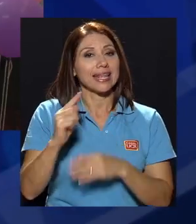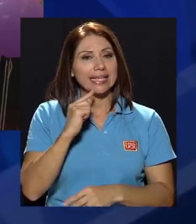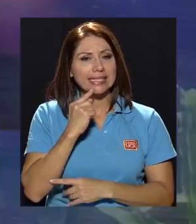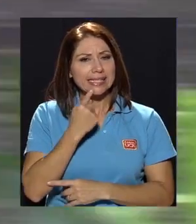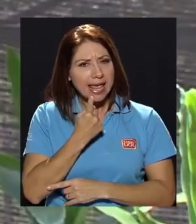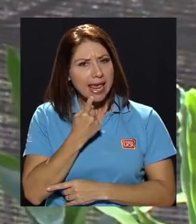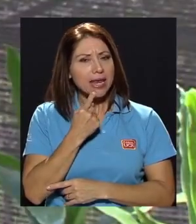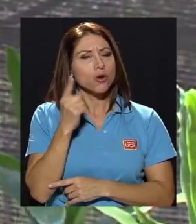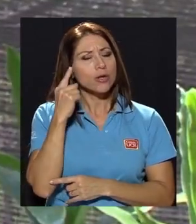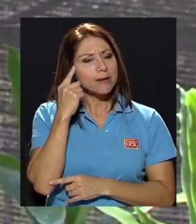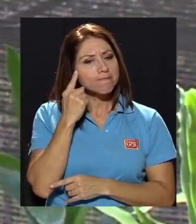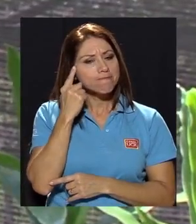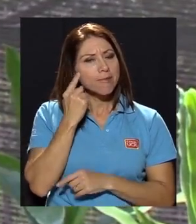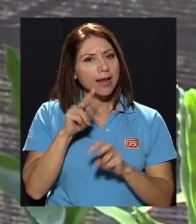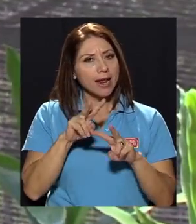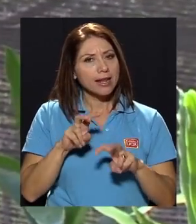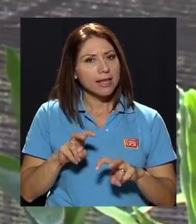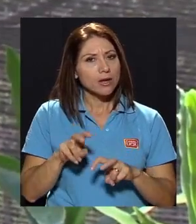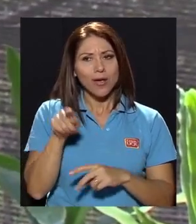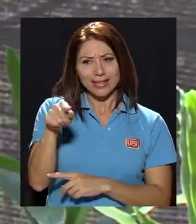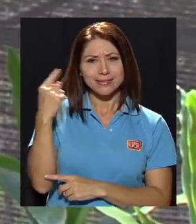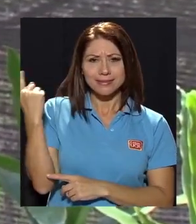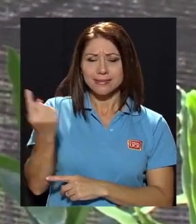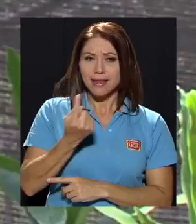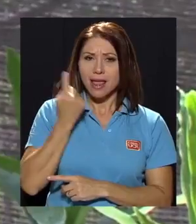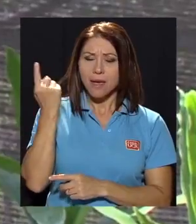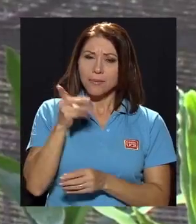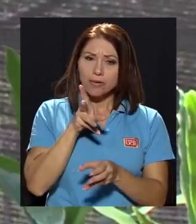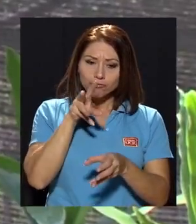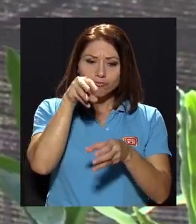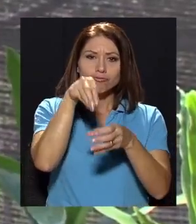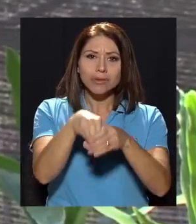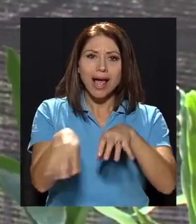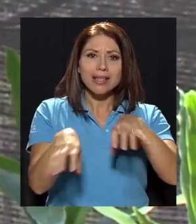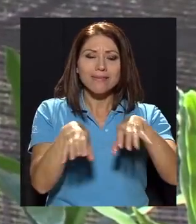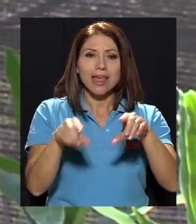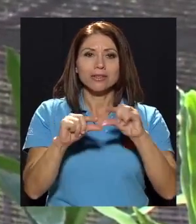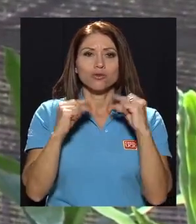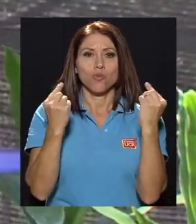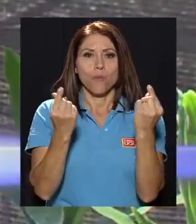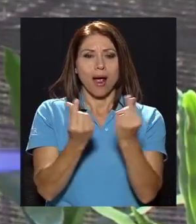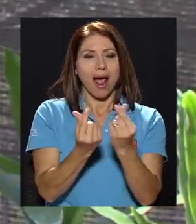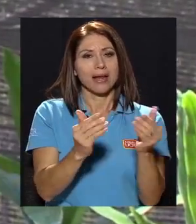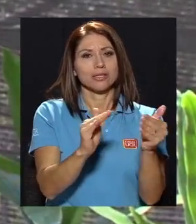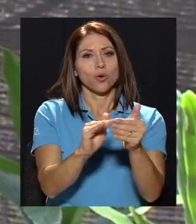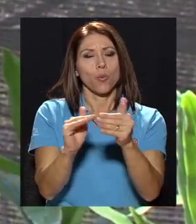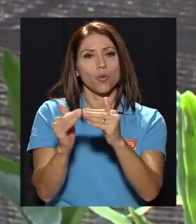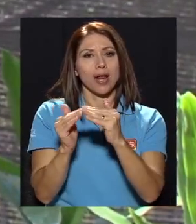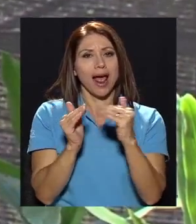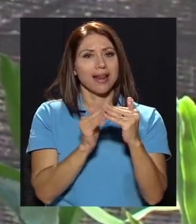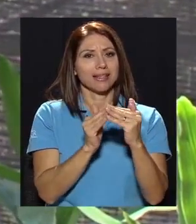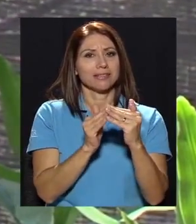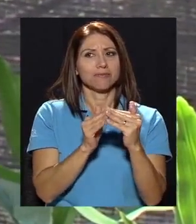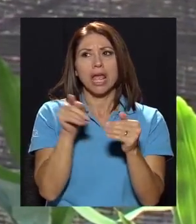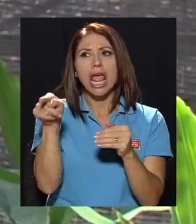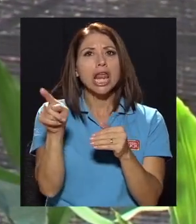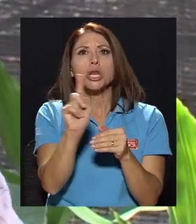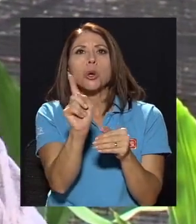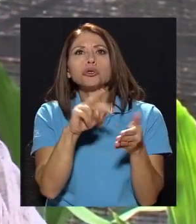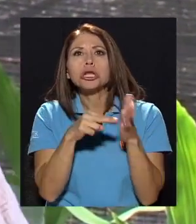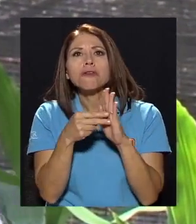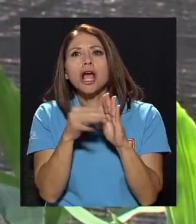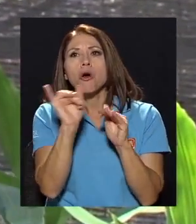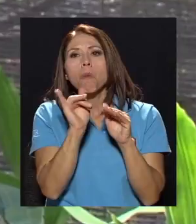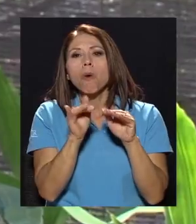analítico, pues como que siempre estuvo involucrado en actividades grupales, comunales. digamos, no se ha escondido en una esquina